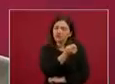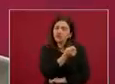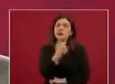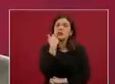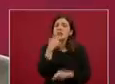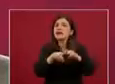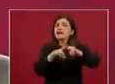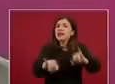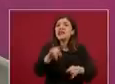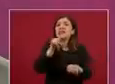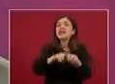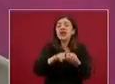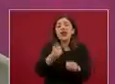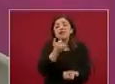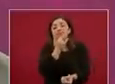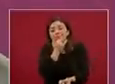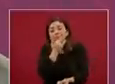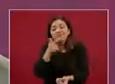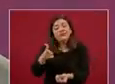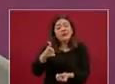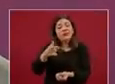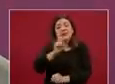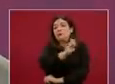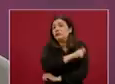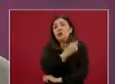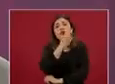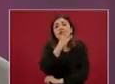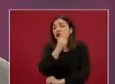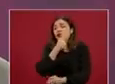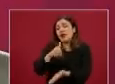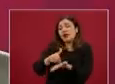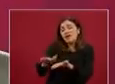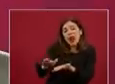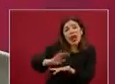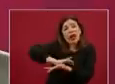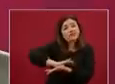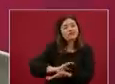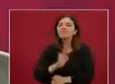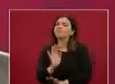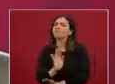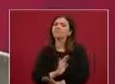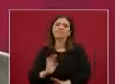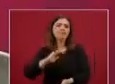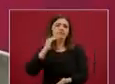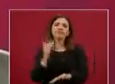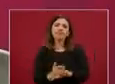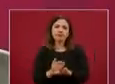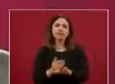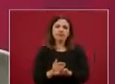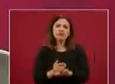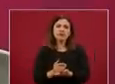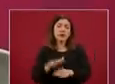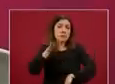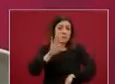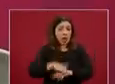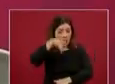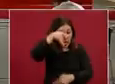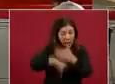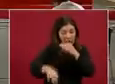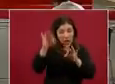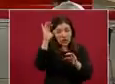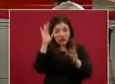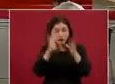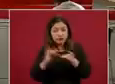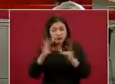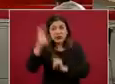a quedar excluido, discriminado, restringido de tener acceso a la vacuna. Los detalles científicos